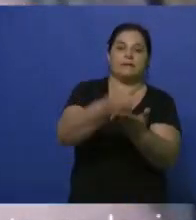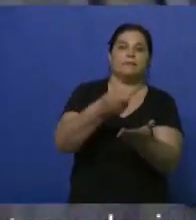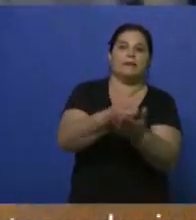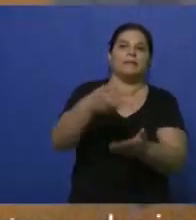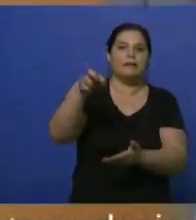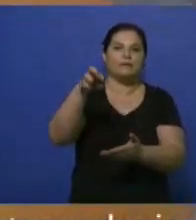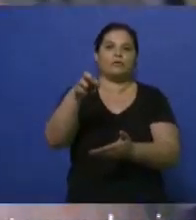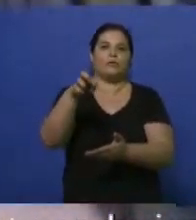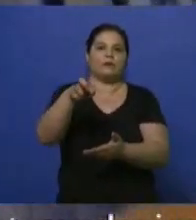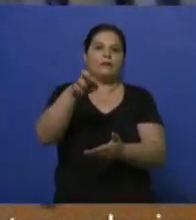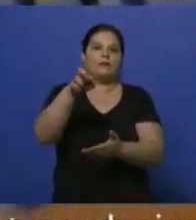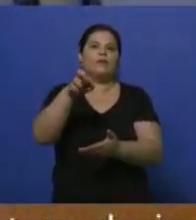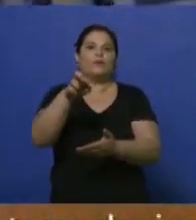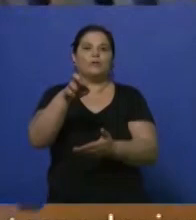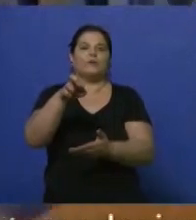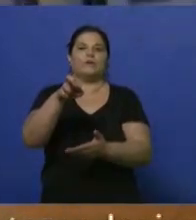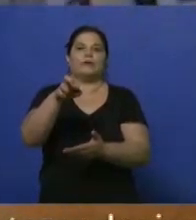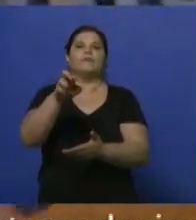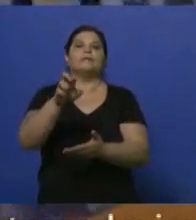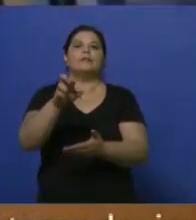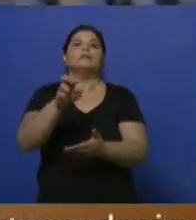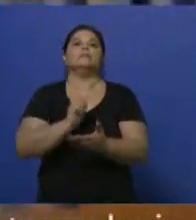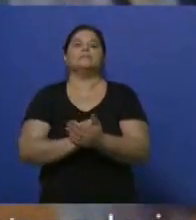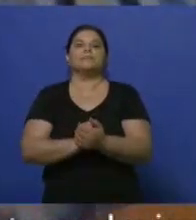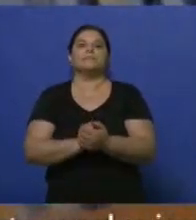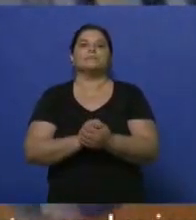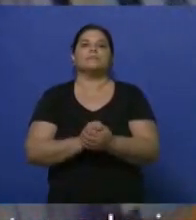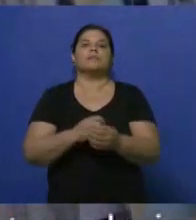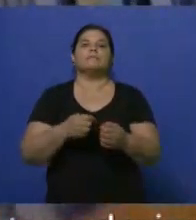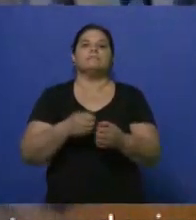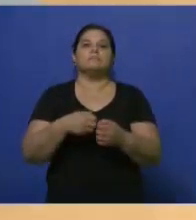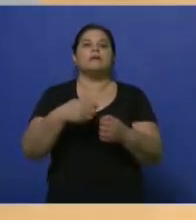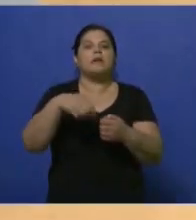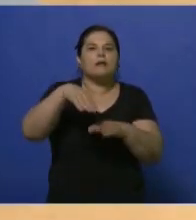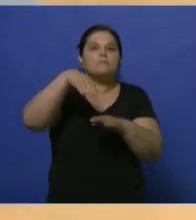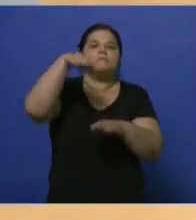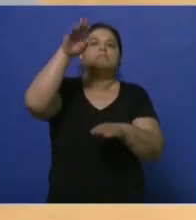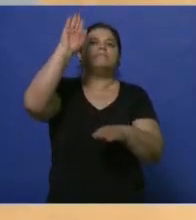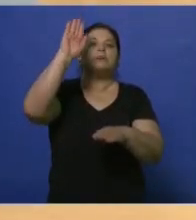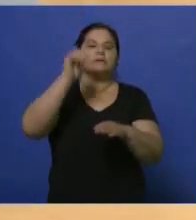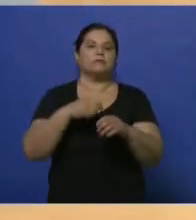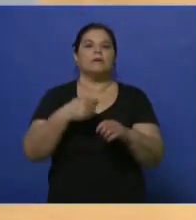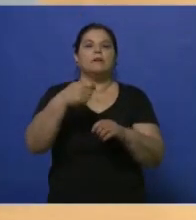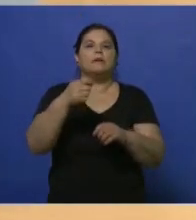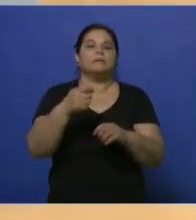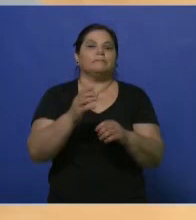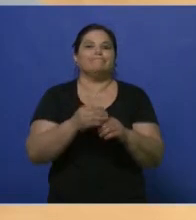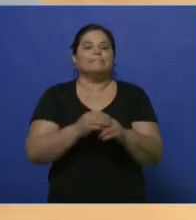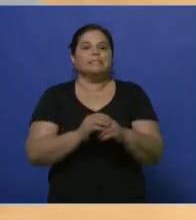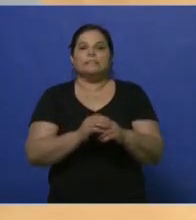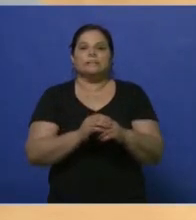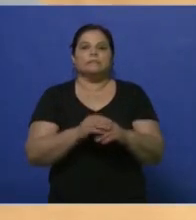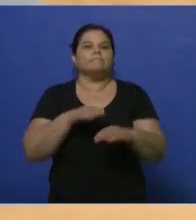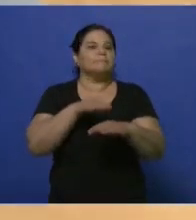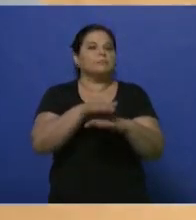efectivamente ha ocurrido en las últimas semanas. Ha habido una venta, un aumento de la venta de divisas de parte de particulares y de empresas que no la pueden aguantar, que no pueden ir al banco a tomar